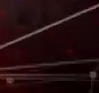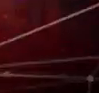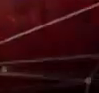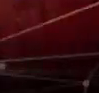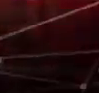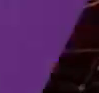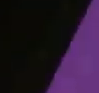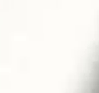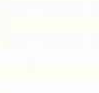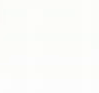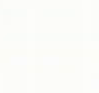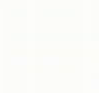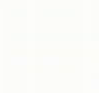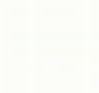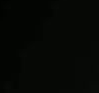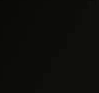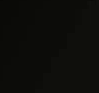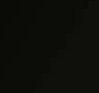horas.